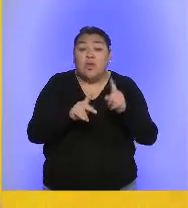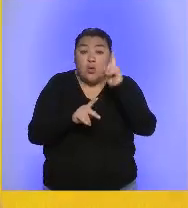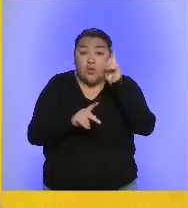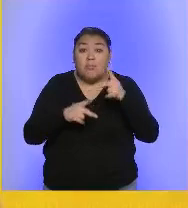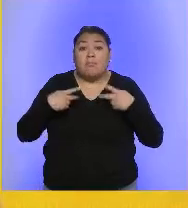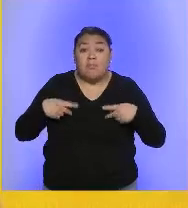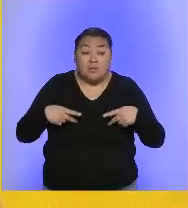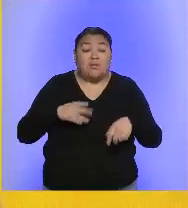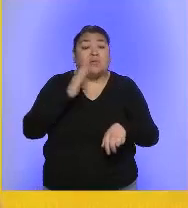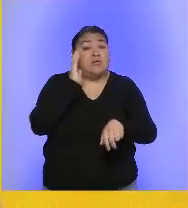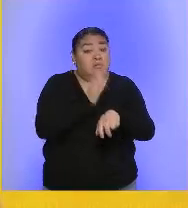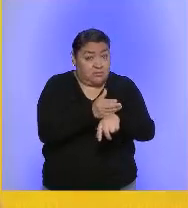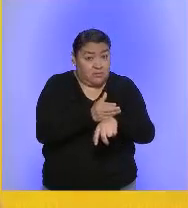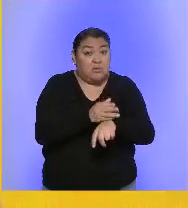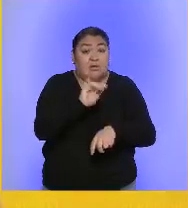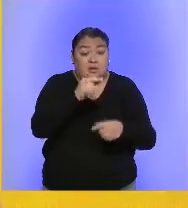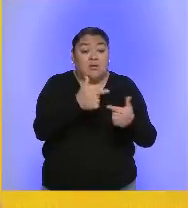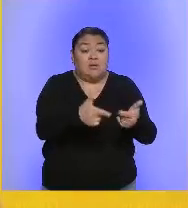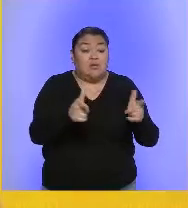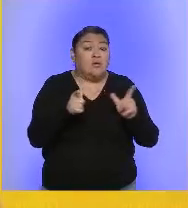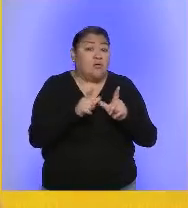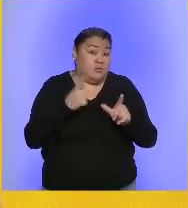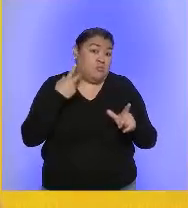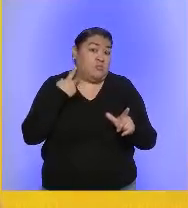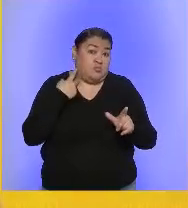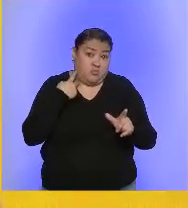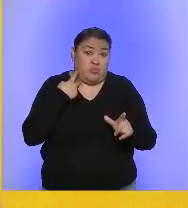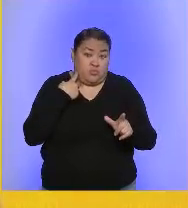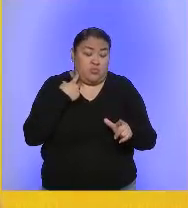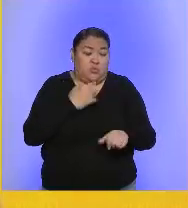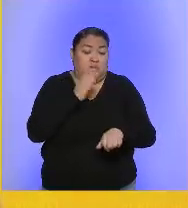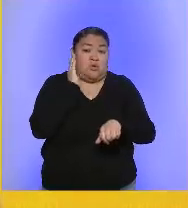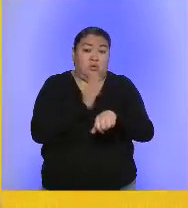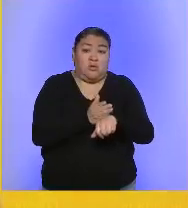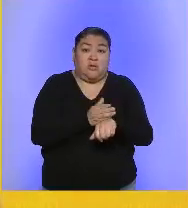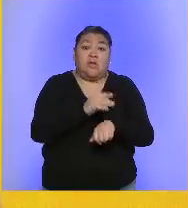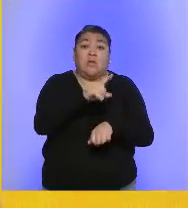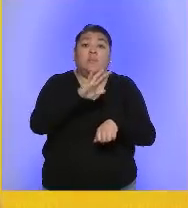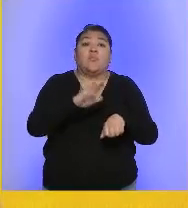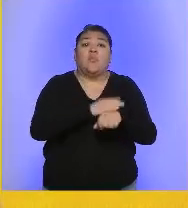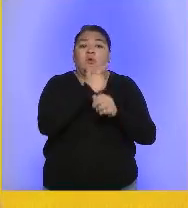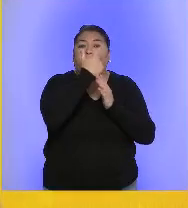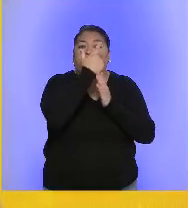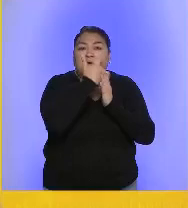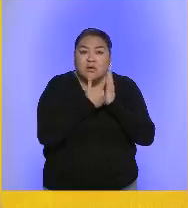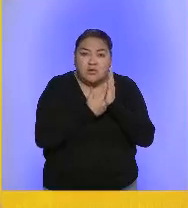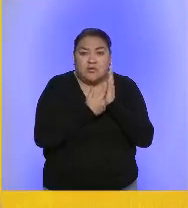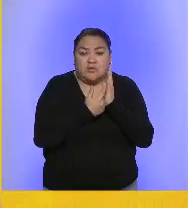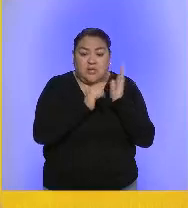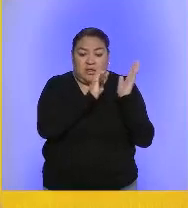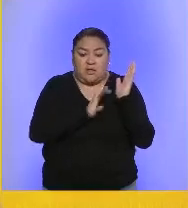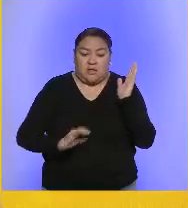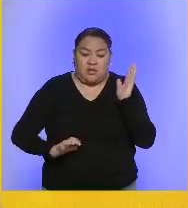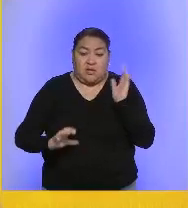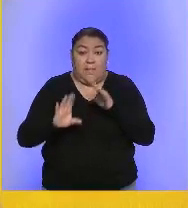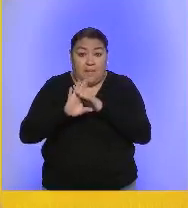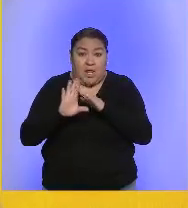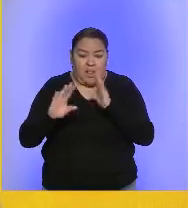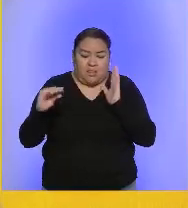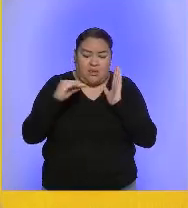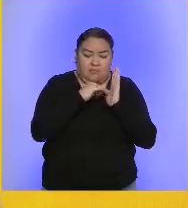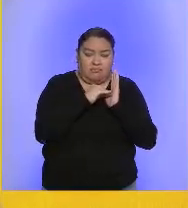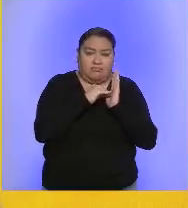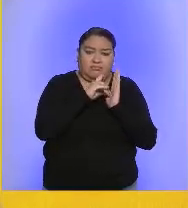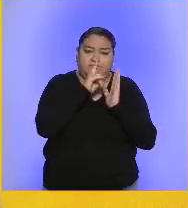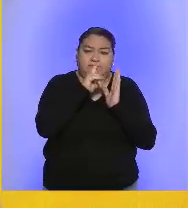a un partido local que no registró dentro de sus listas a un candidato migrante y a pesar de que tuvo el